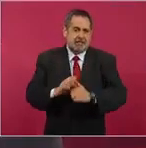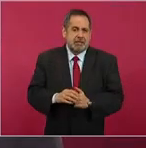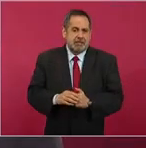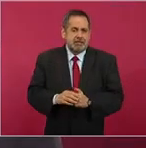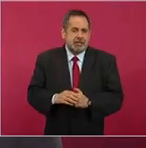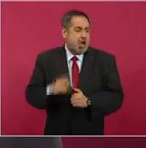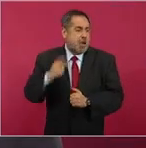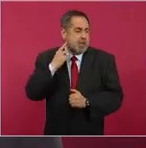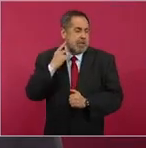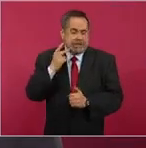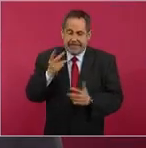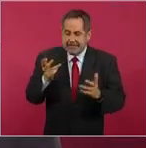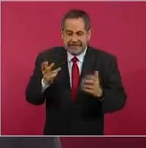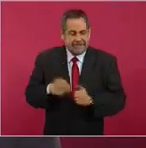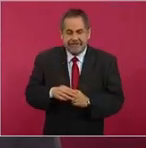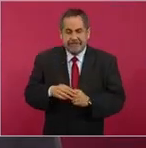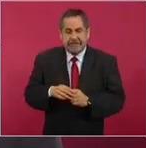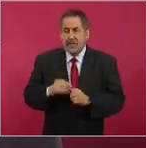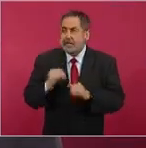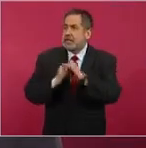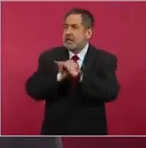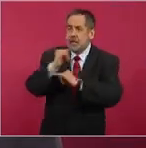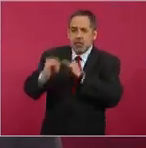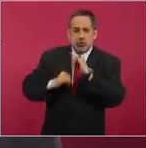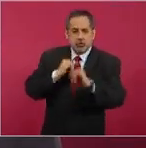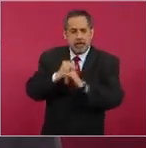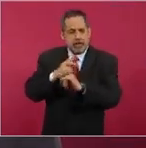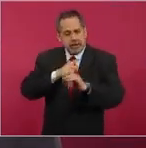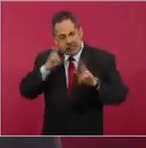en política internacional.